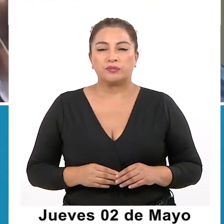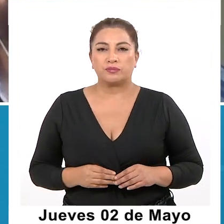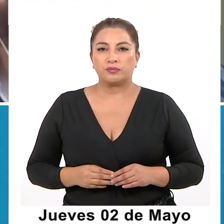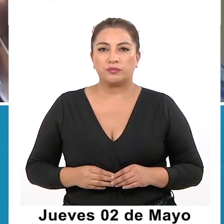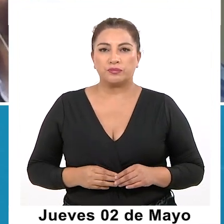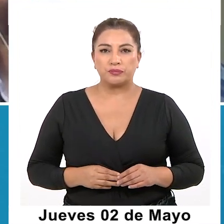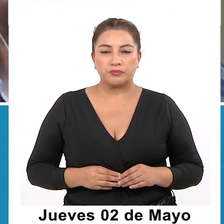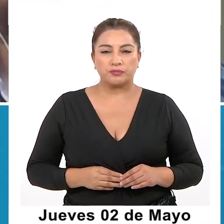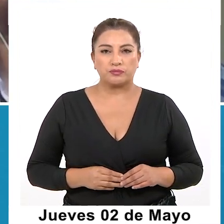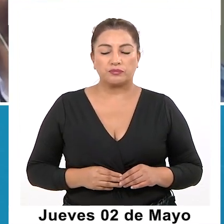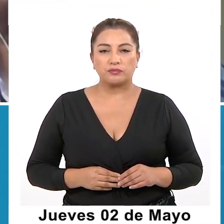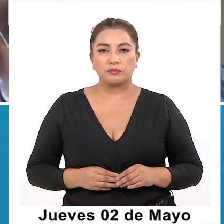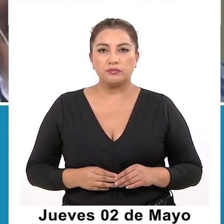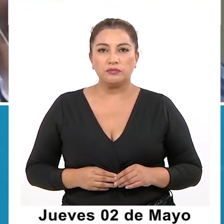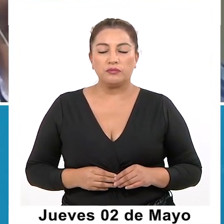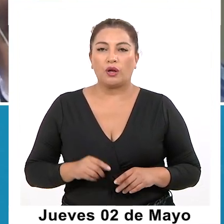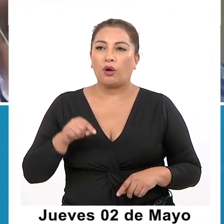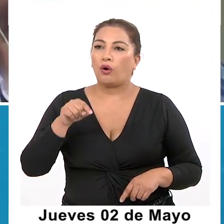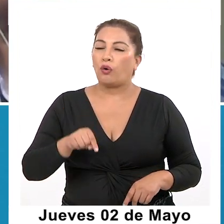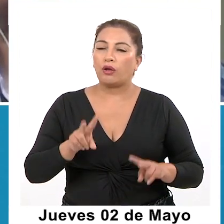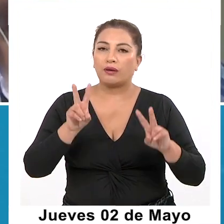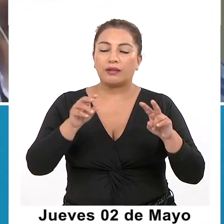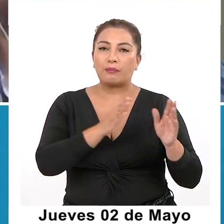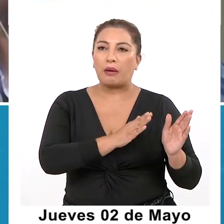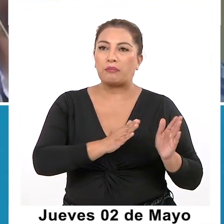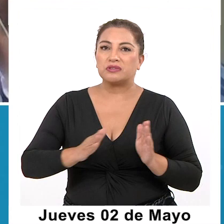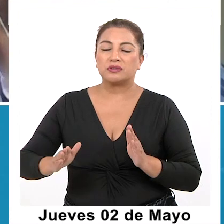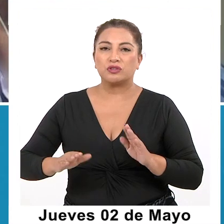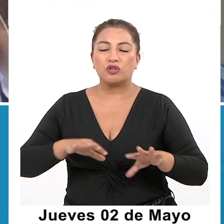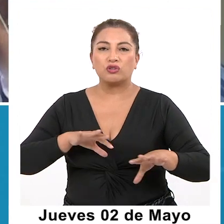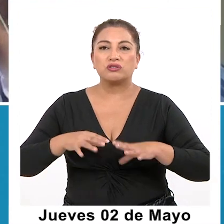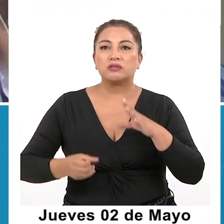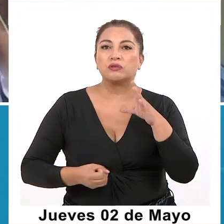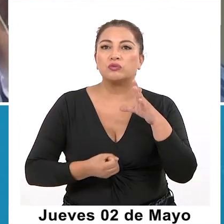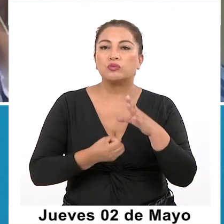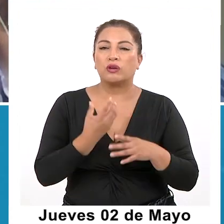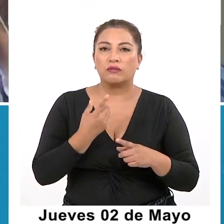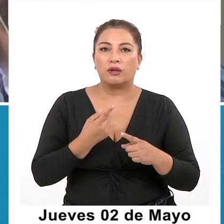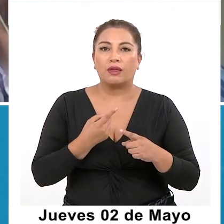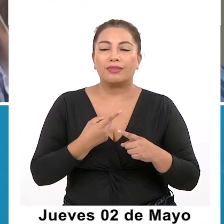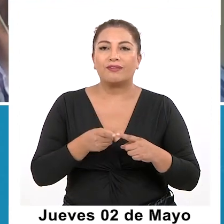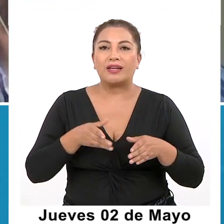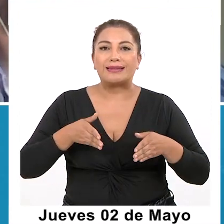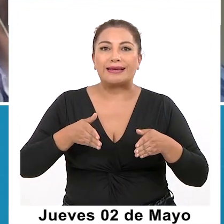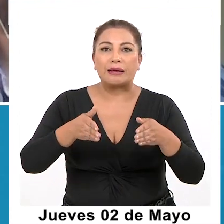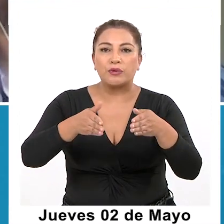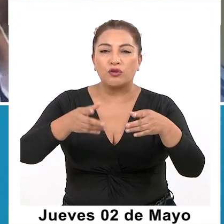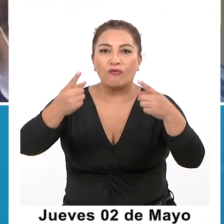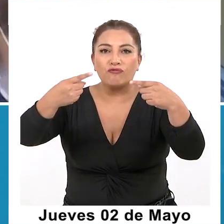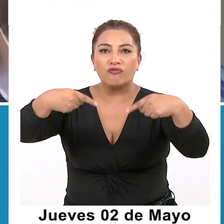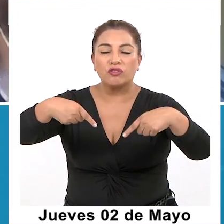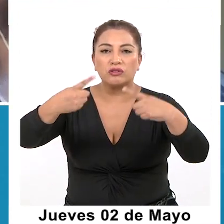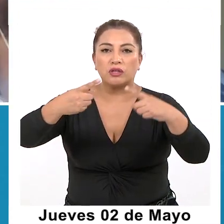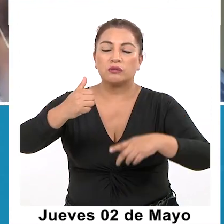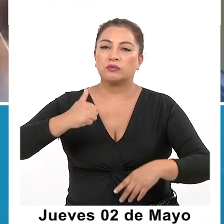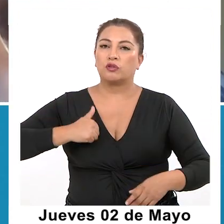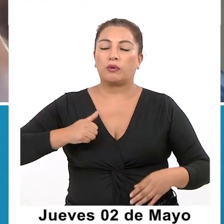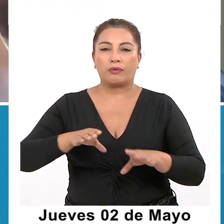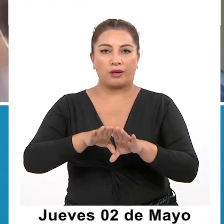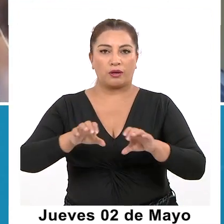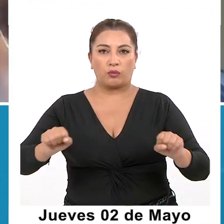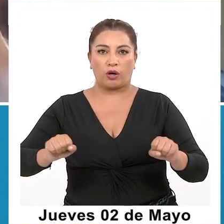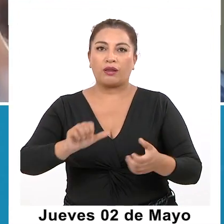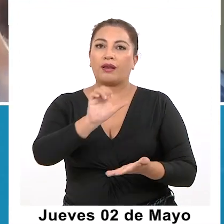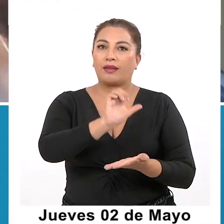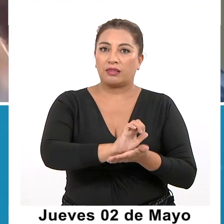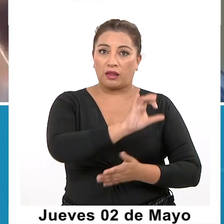hoy particularmente marcado en un proceso de modernización de de todos los pasos fronterizos y de cumplimientos de acuerdos y convenios